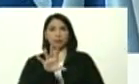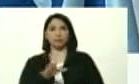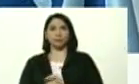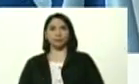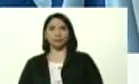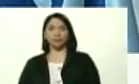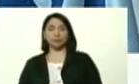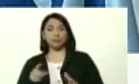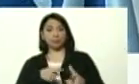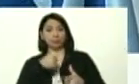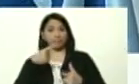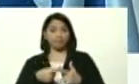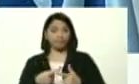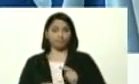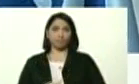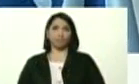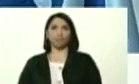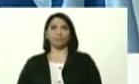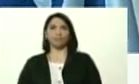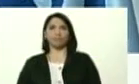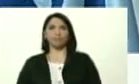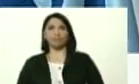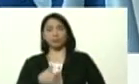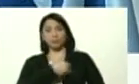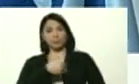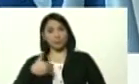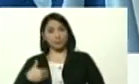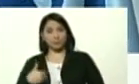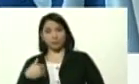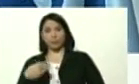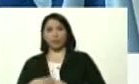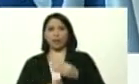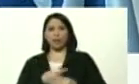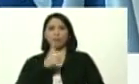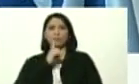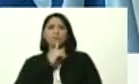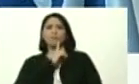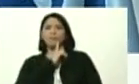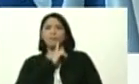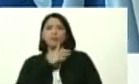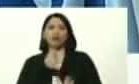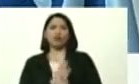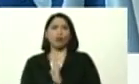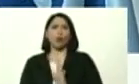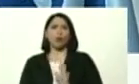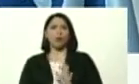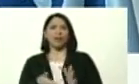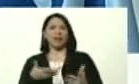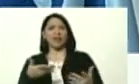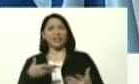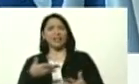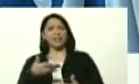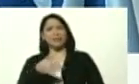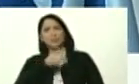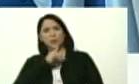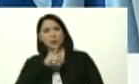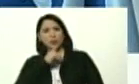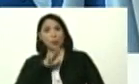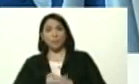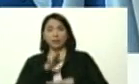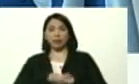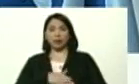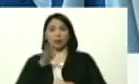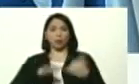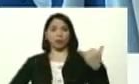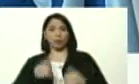En tal sentido, quiero hacer mención de dos casos de alta notoriedad ocurrida en los